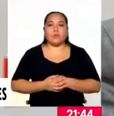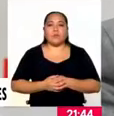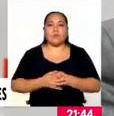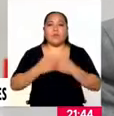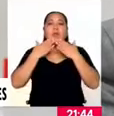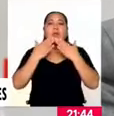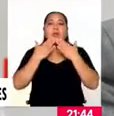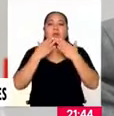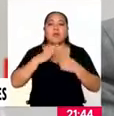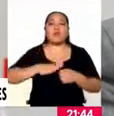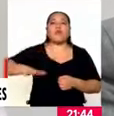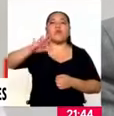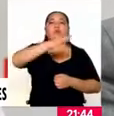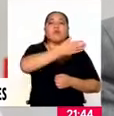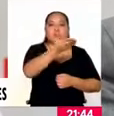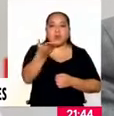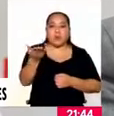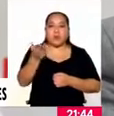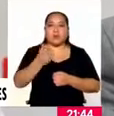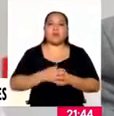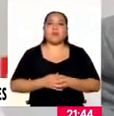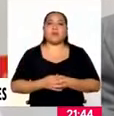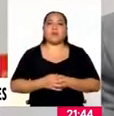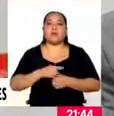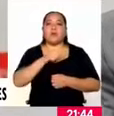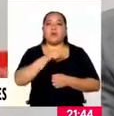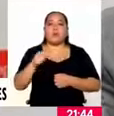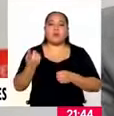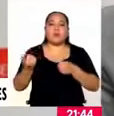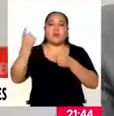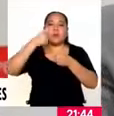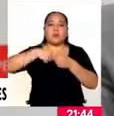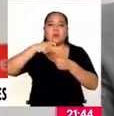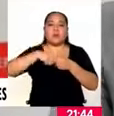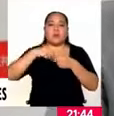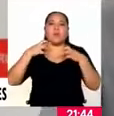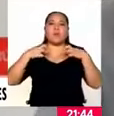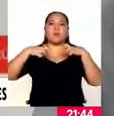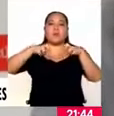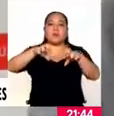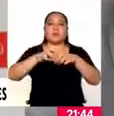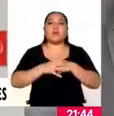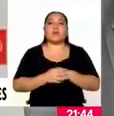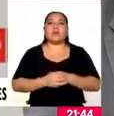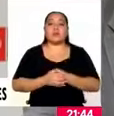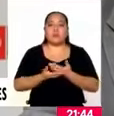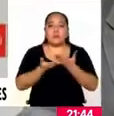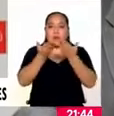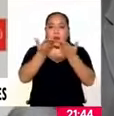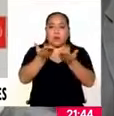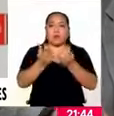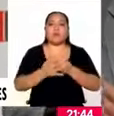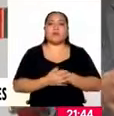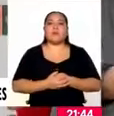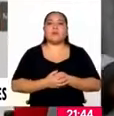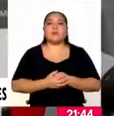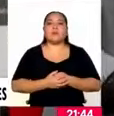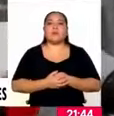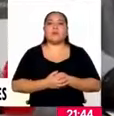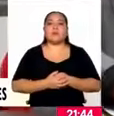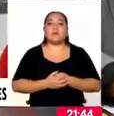Agradezco a todos ustedes por esta presencia que nos han permitido alcanzarles todas